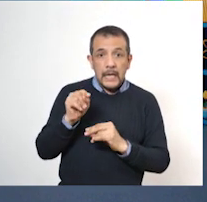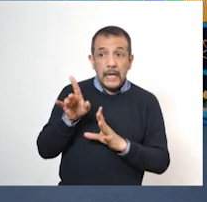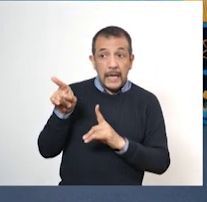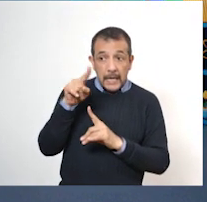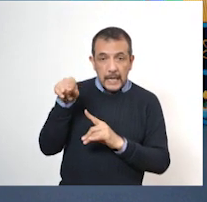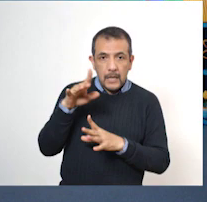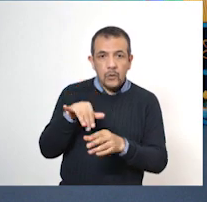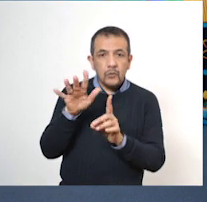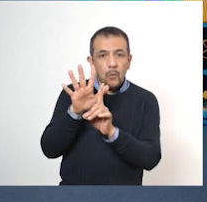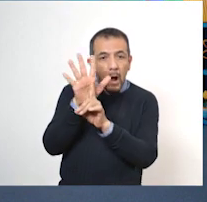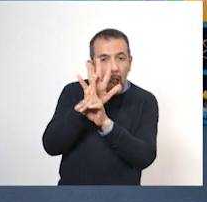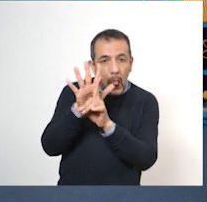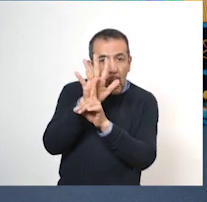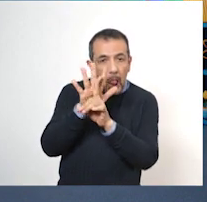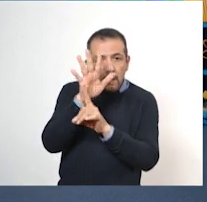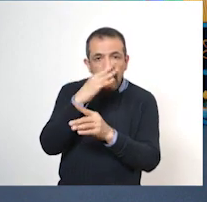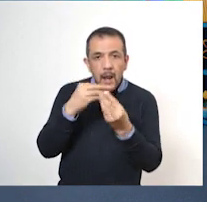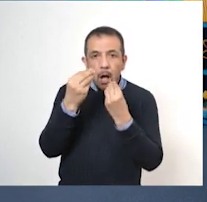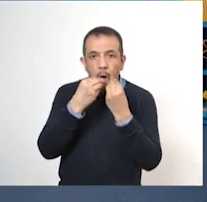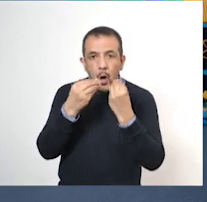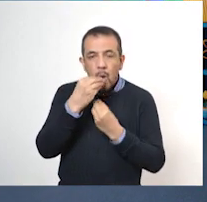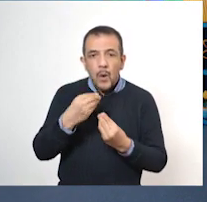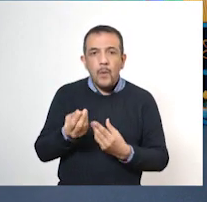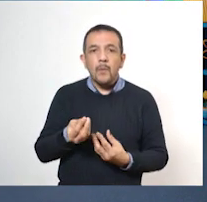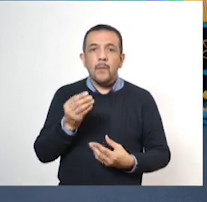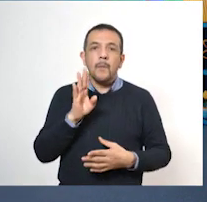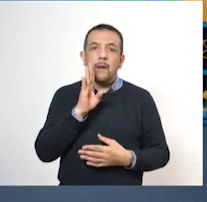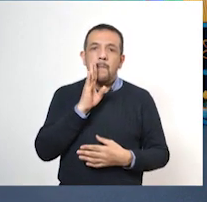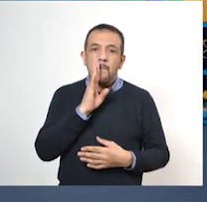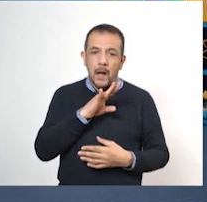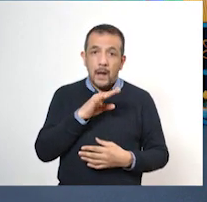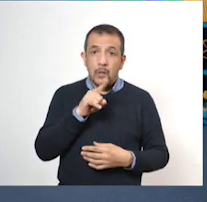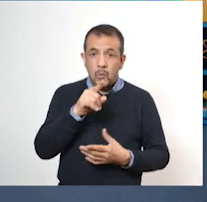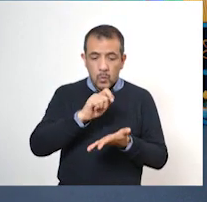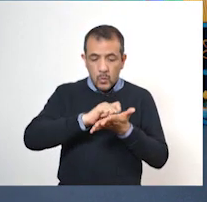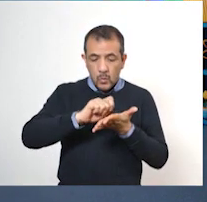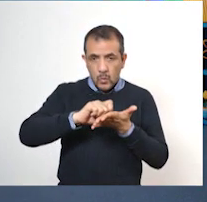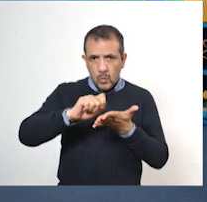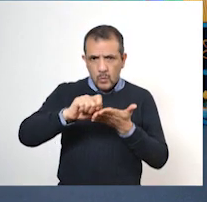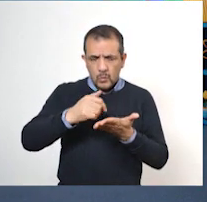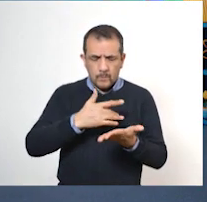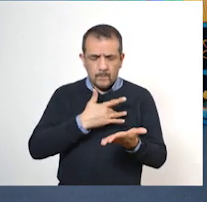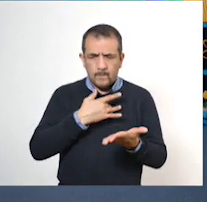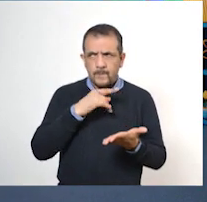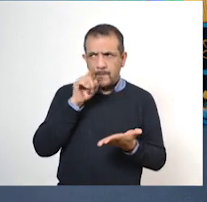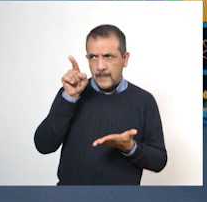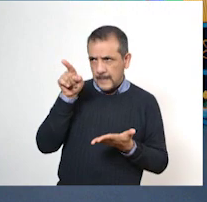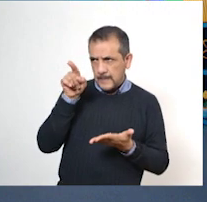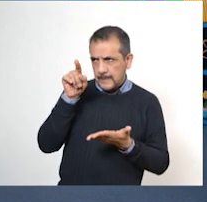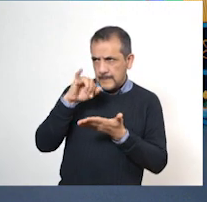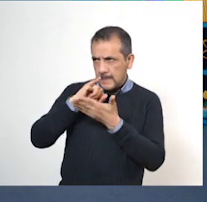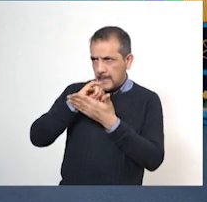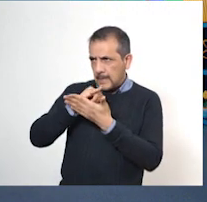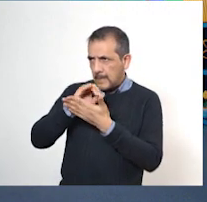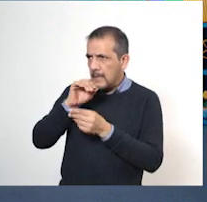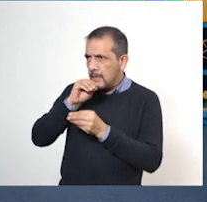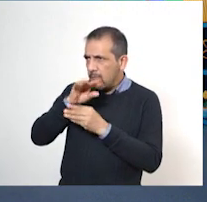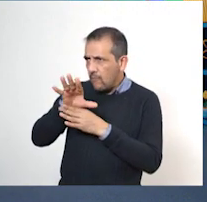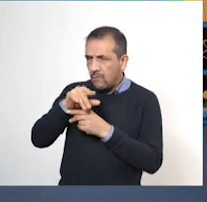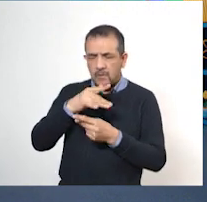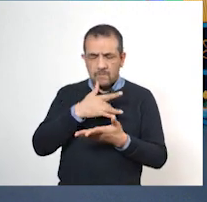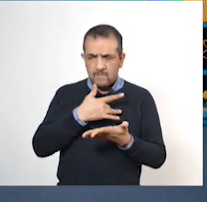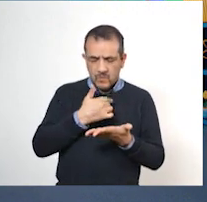ambiente obesogénico. Y escriban en su diario de vida saludable lo que piensas de ellos, lo que te